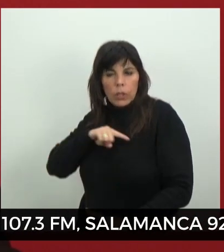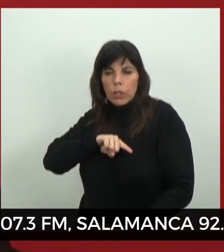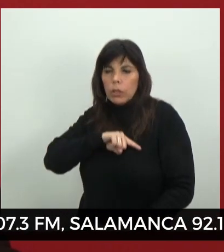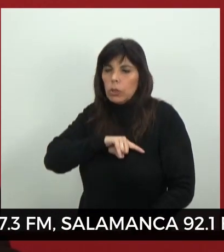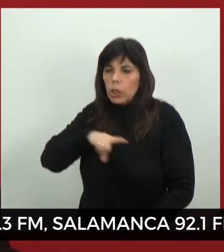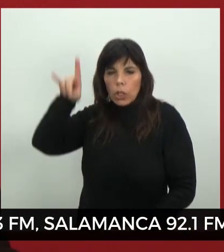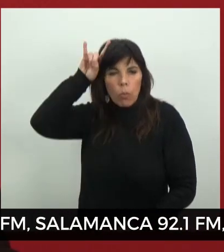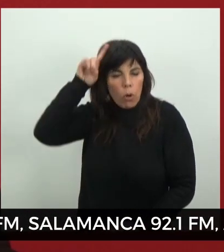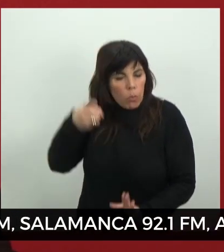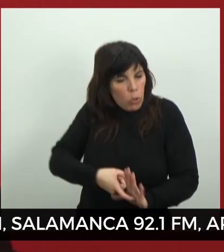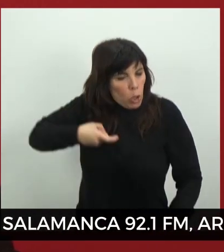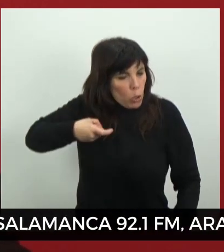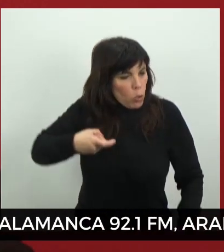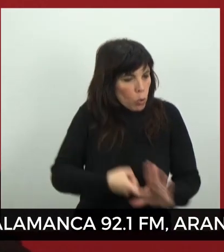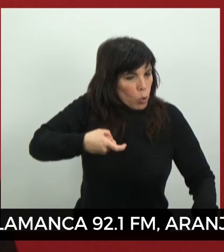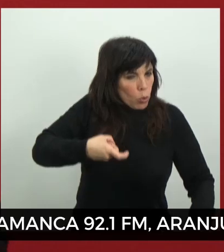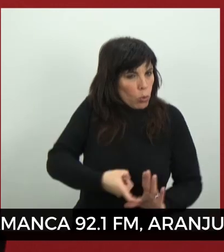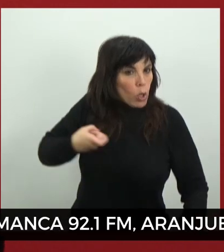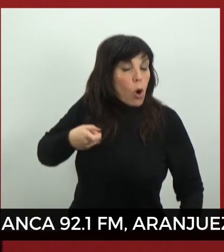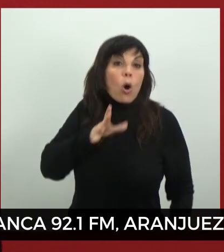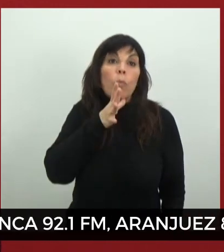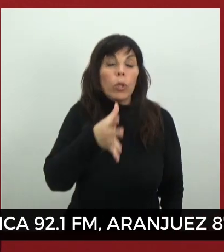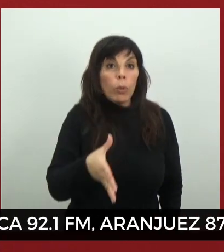los demonios salían de esa persona. ¿Sabes por qué?